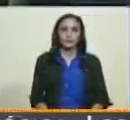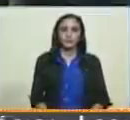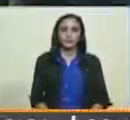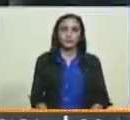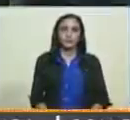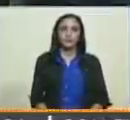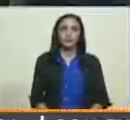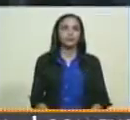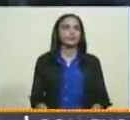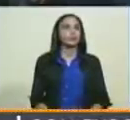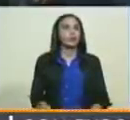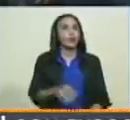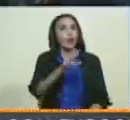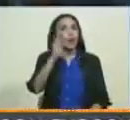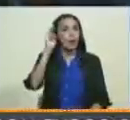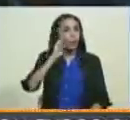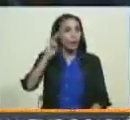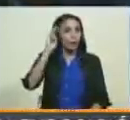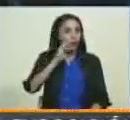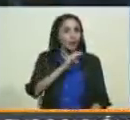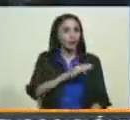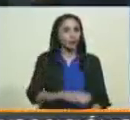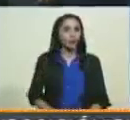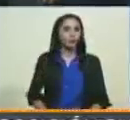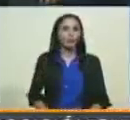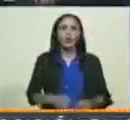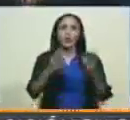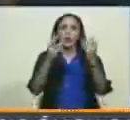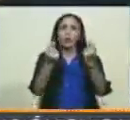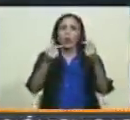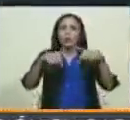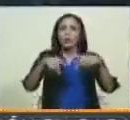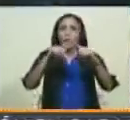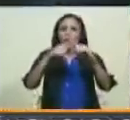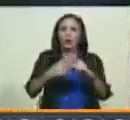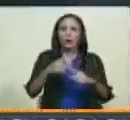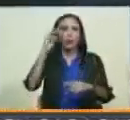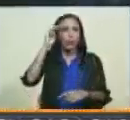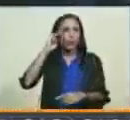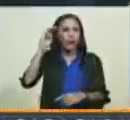Llamo a las maestras y a los maestros. ¿Cuántos maestros hay aquí?